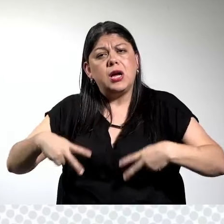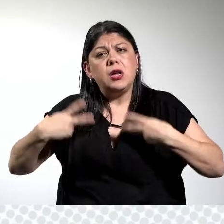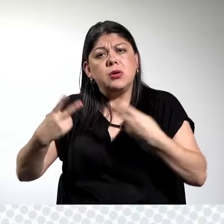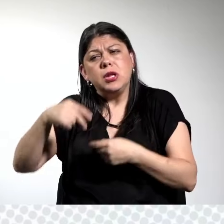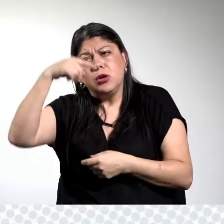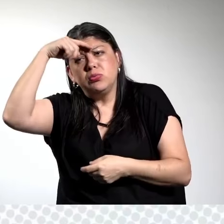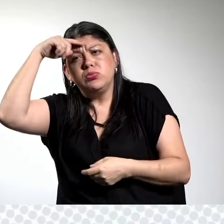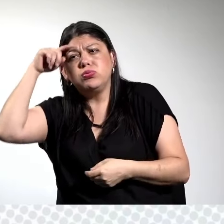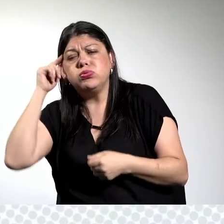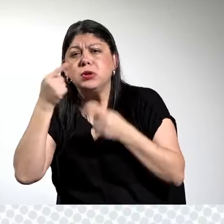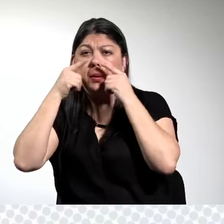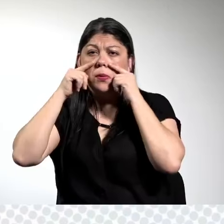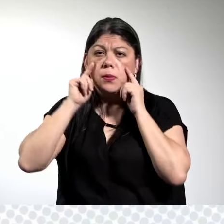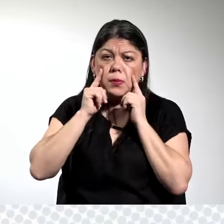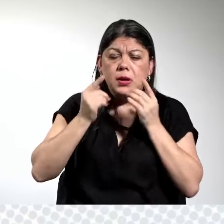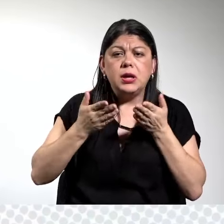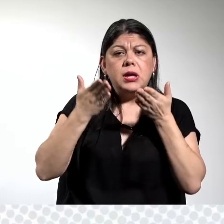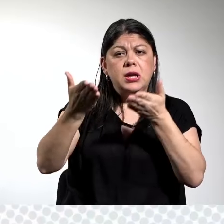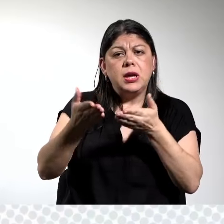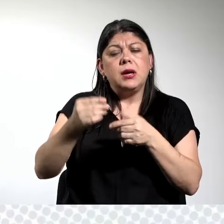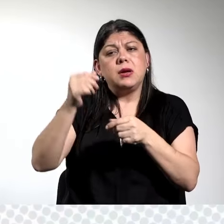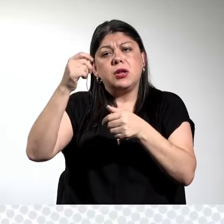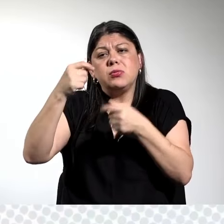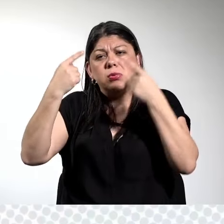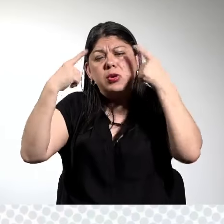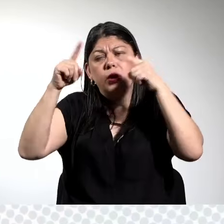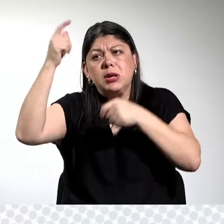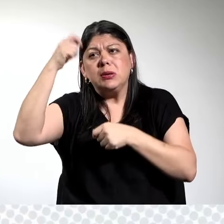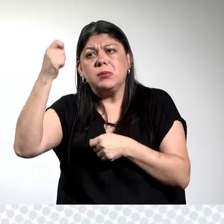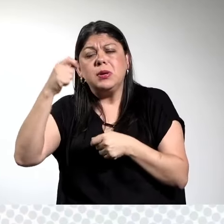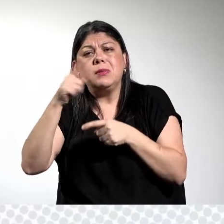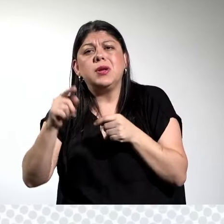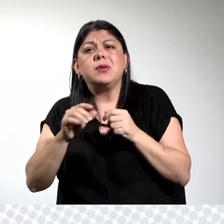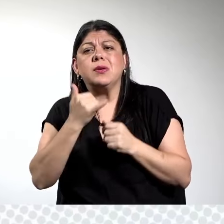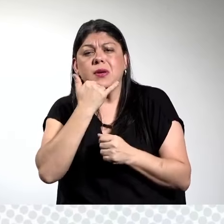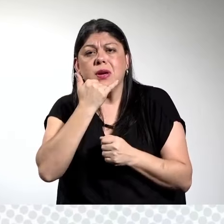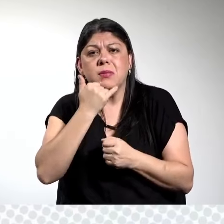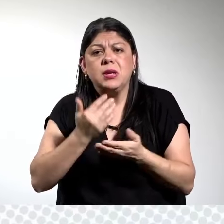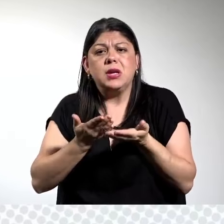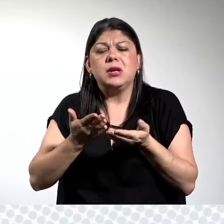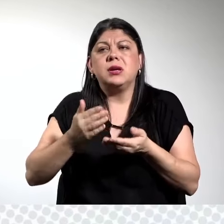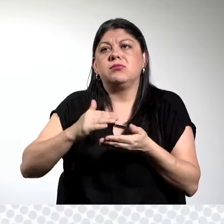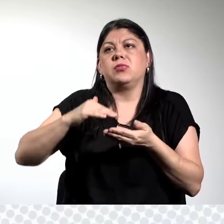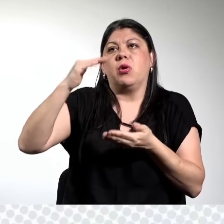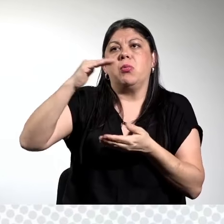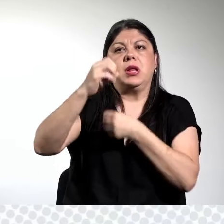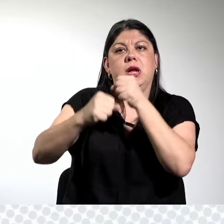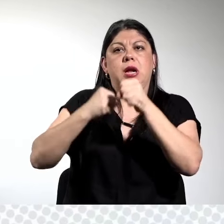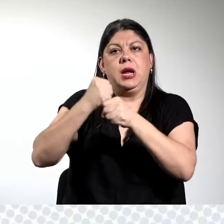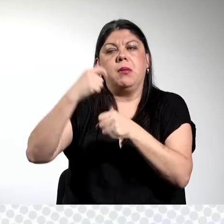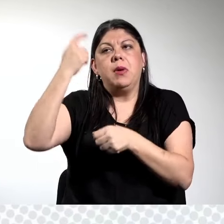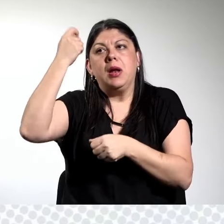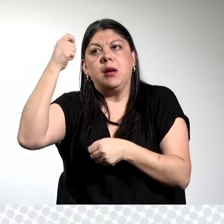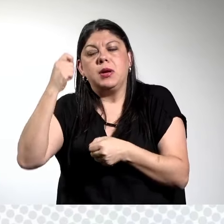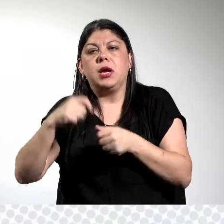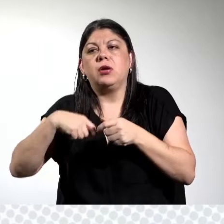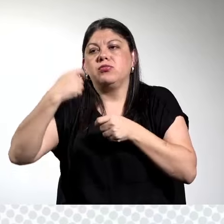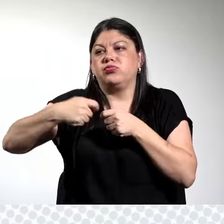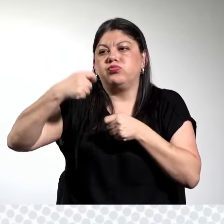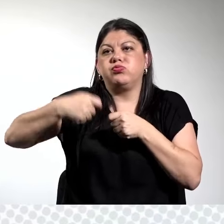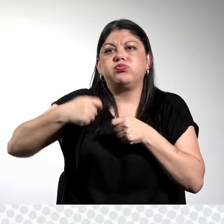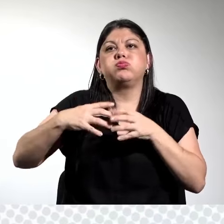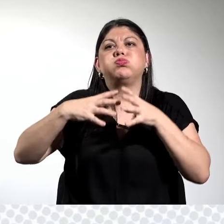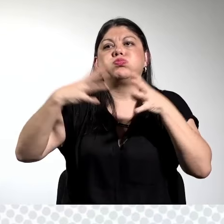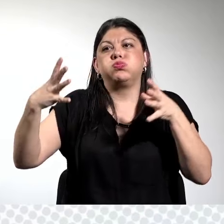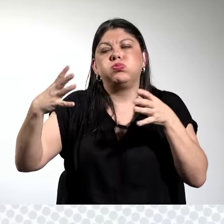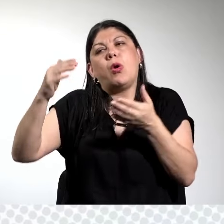sudor, está dando sus lágrimas y después llegan a la hora de pensionarse y resulta que les quieren más bien subir la edad de pensión, les quieren subir la cantidad de cuotas o les quieren